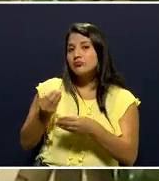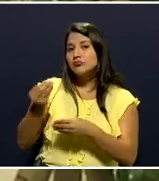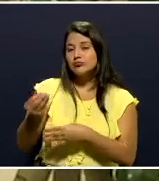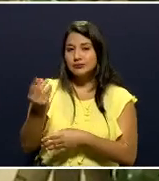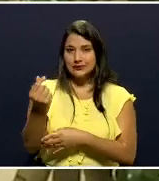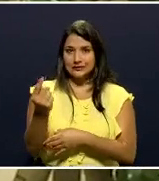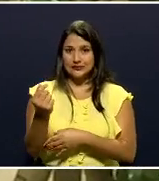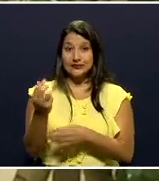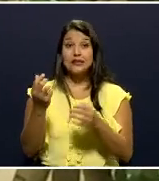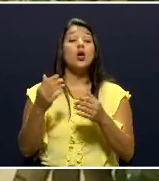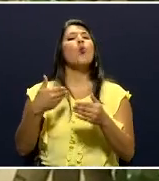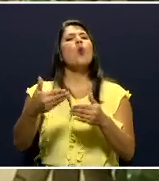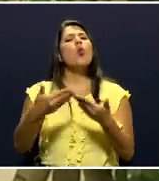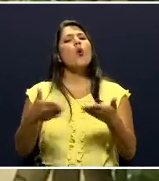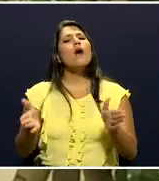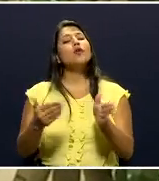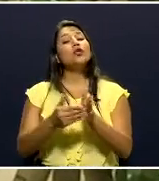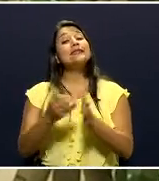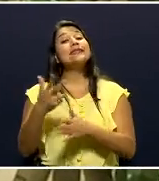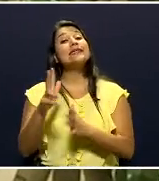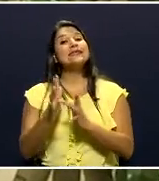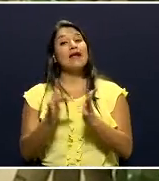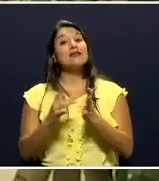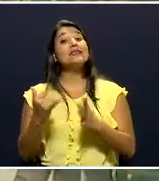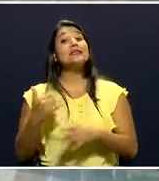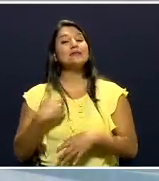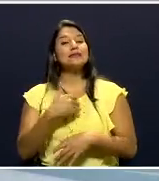y cuando el Ministerio de Salud dé el aval.